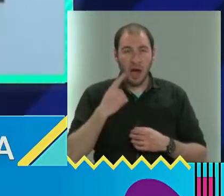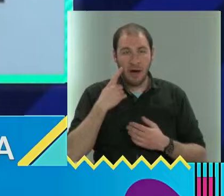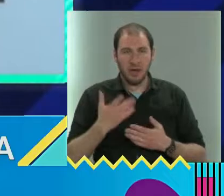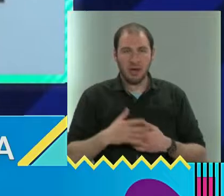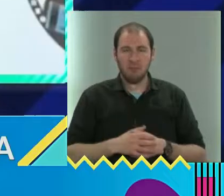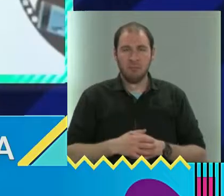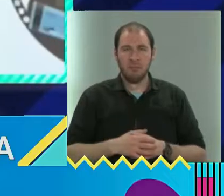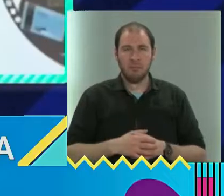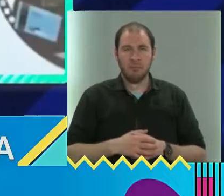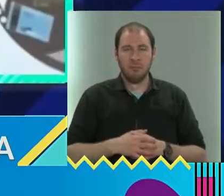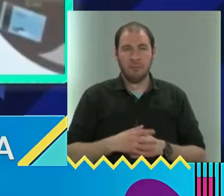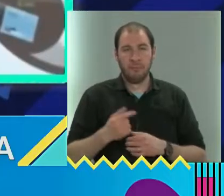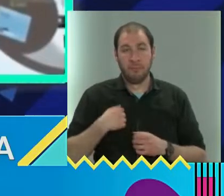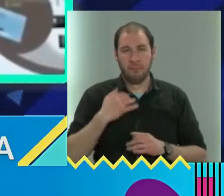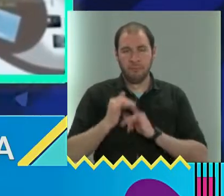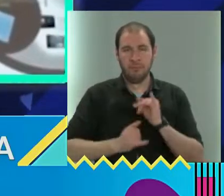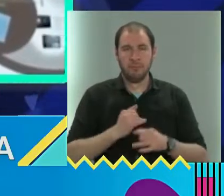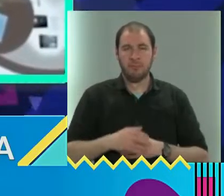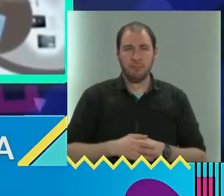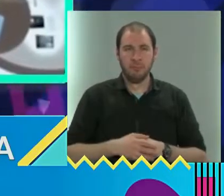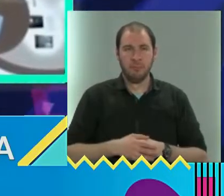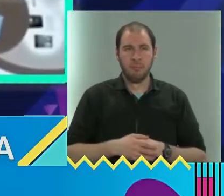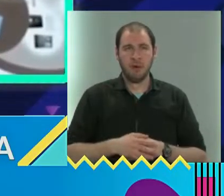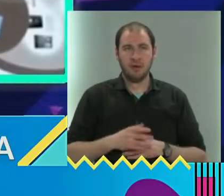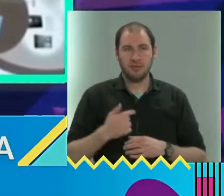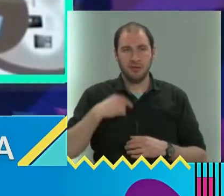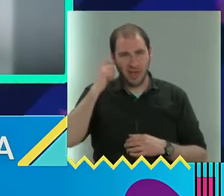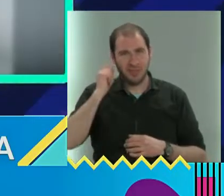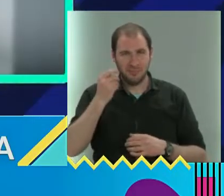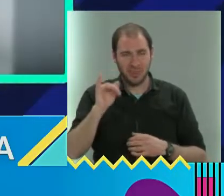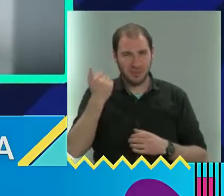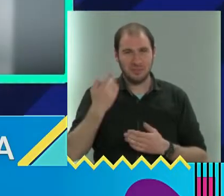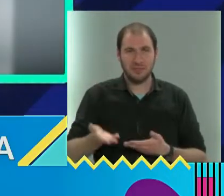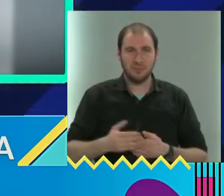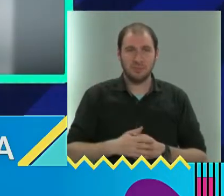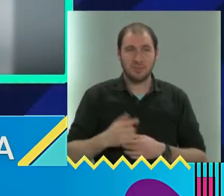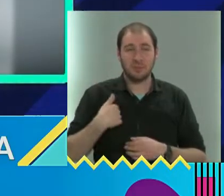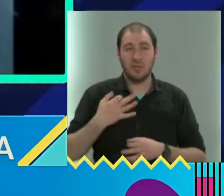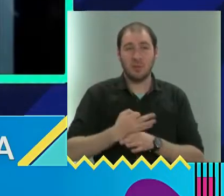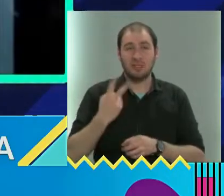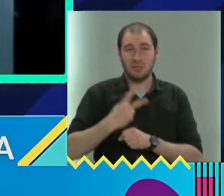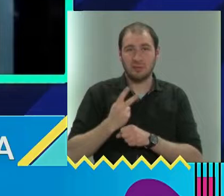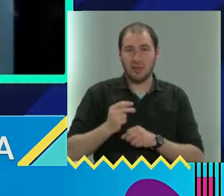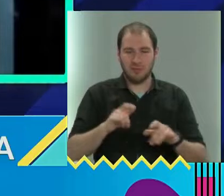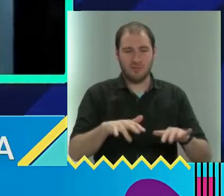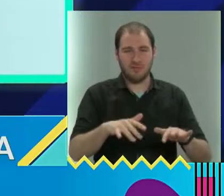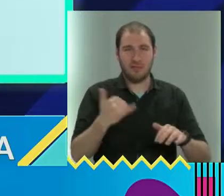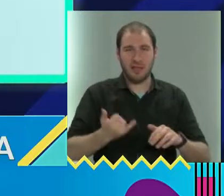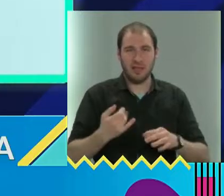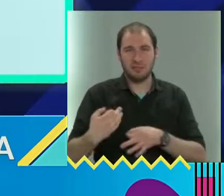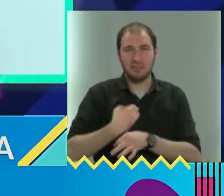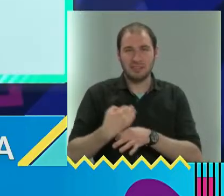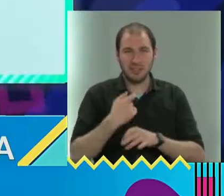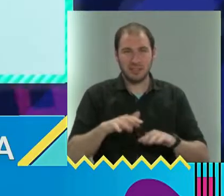miren, yo siempre digo, se va a notar mucho mi edad, yo en mi secundaria tuve dactilografía y